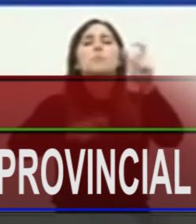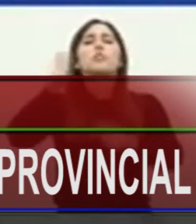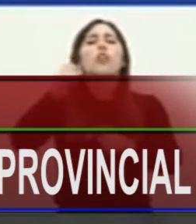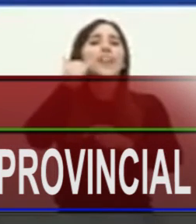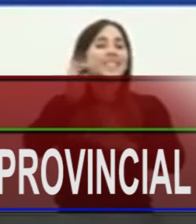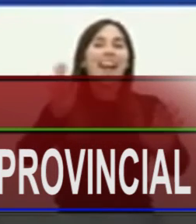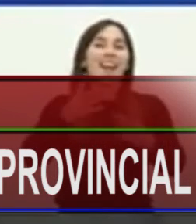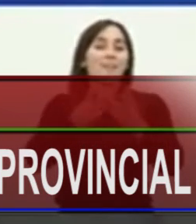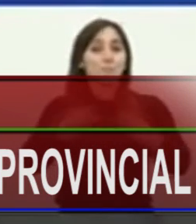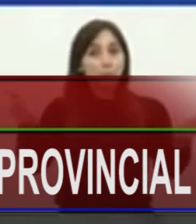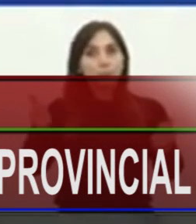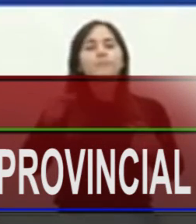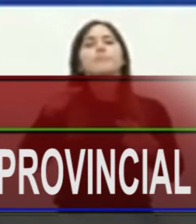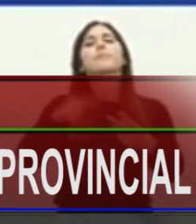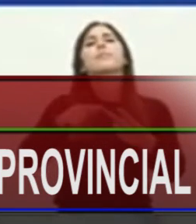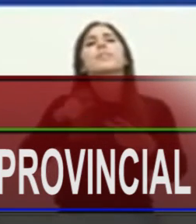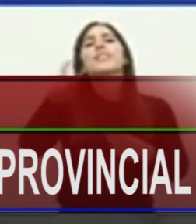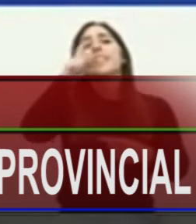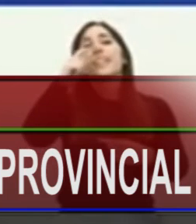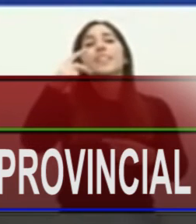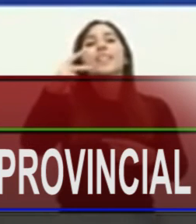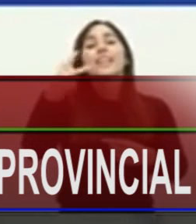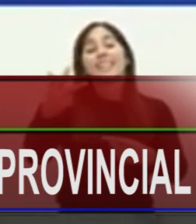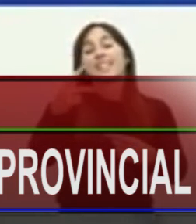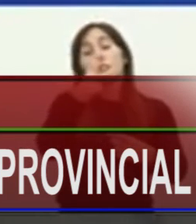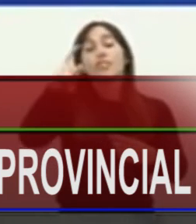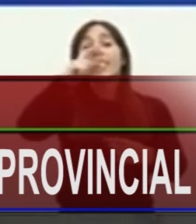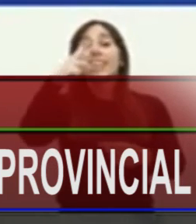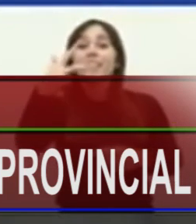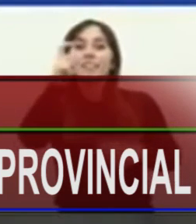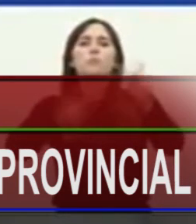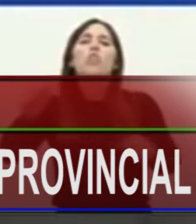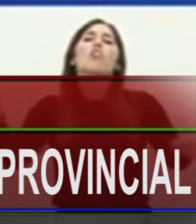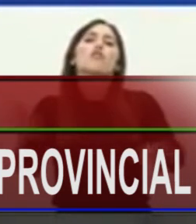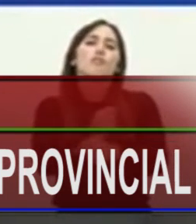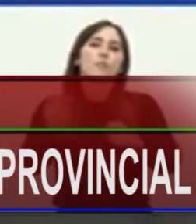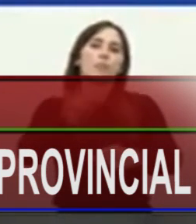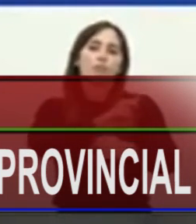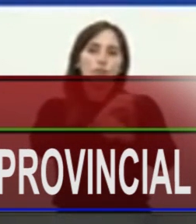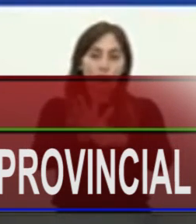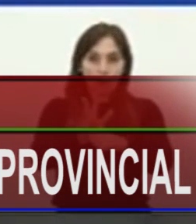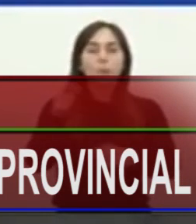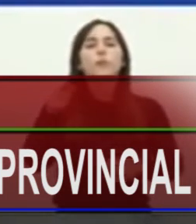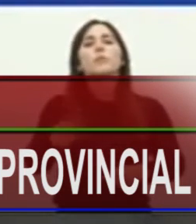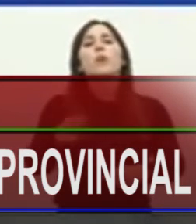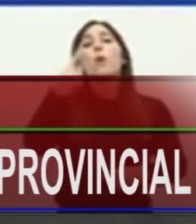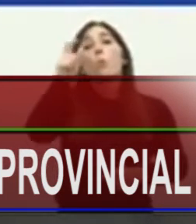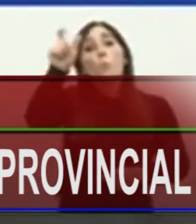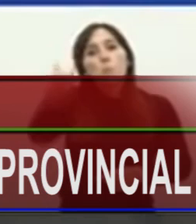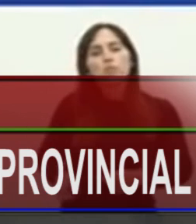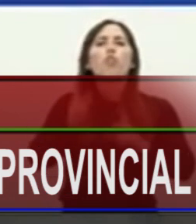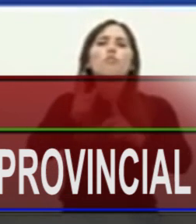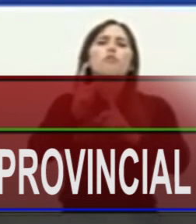de 273 personas confirmadas en el territorio provincial. Una persona continúa en cuidados